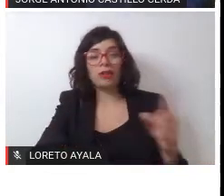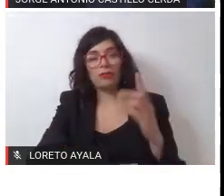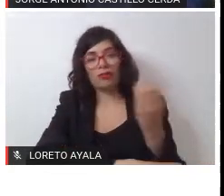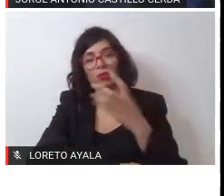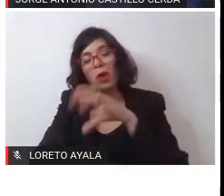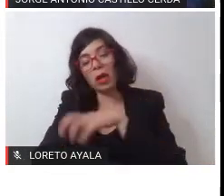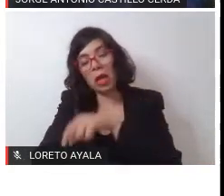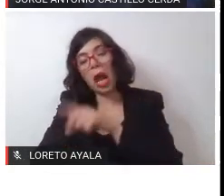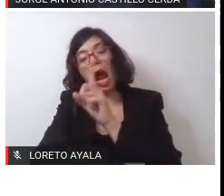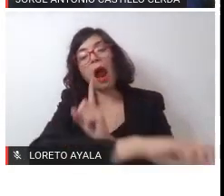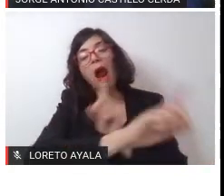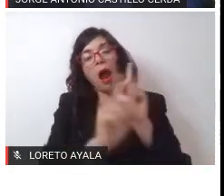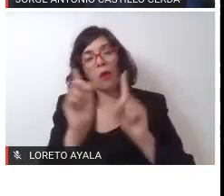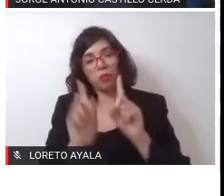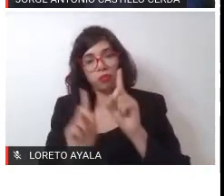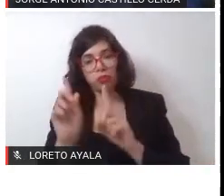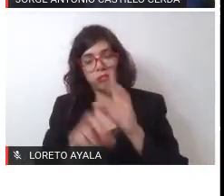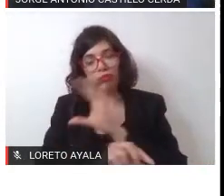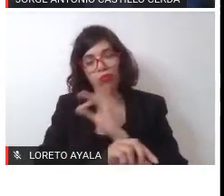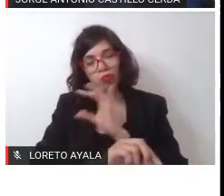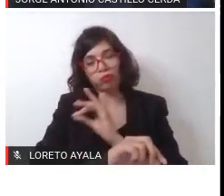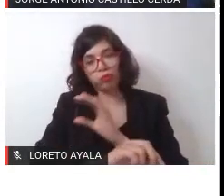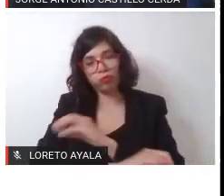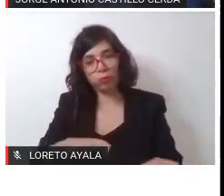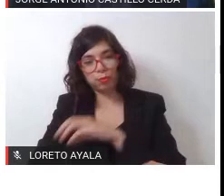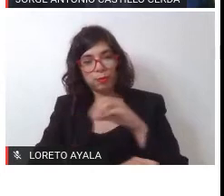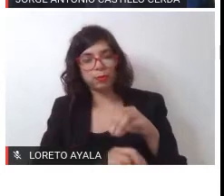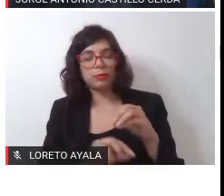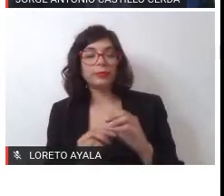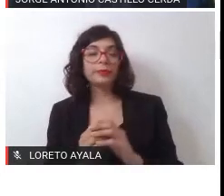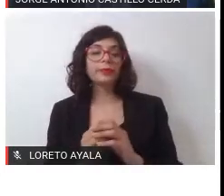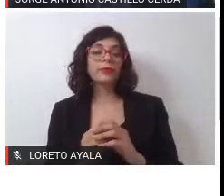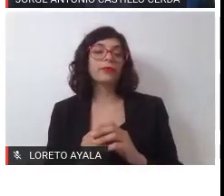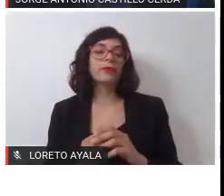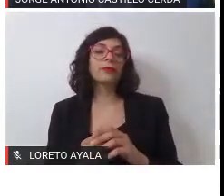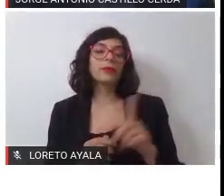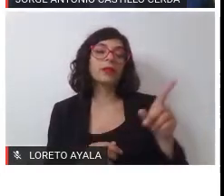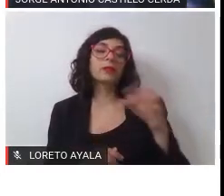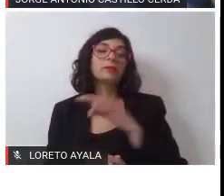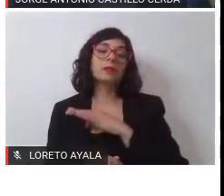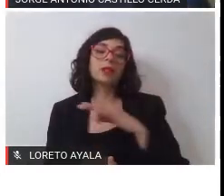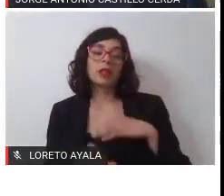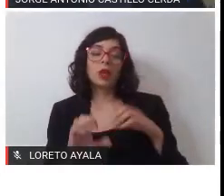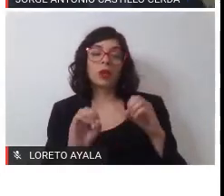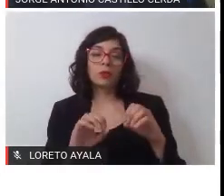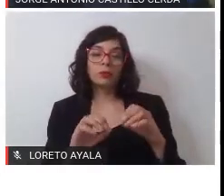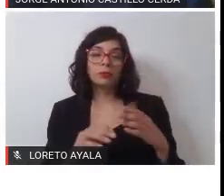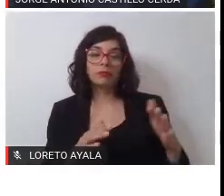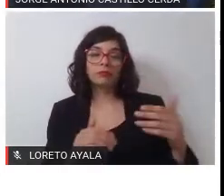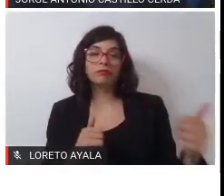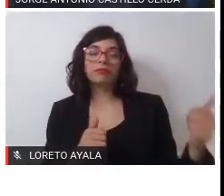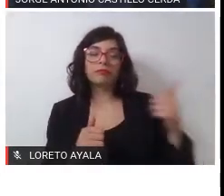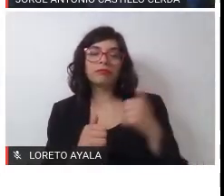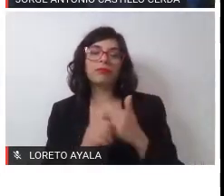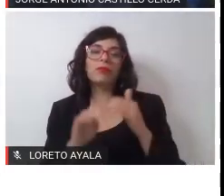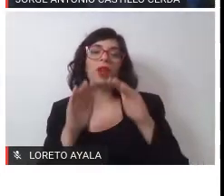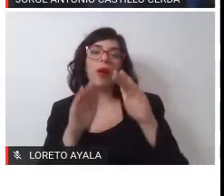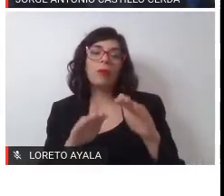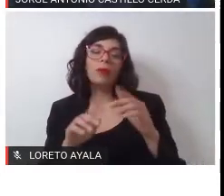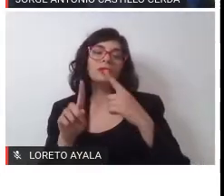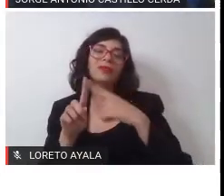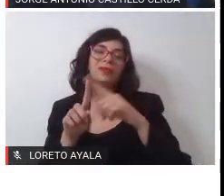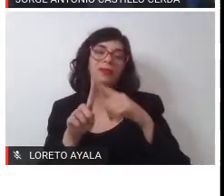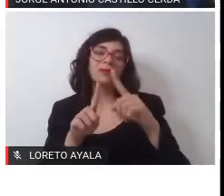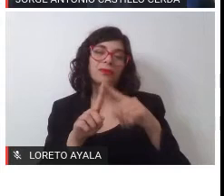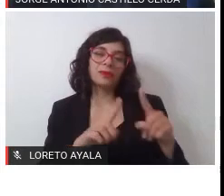pero hemos tenido la posibilidad y los recursos desde el Ministerio de Educación y con el aporte de las distintas comunas de la región